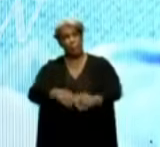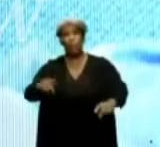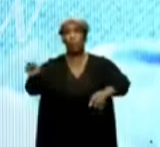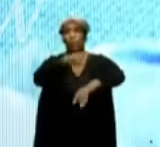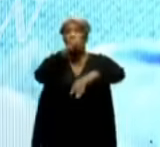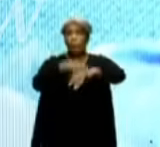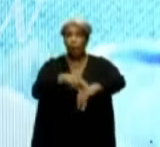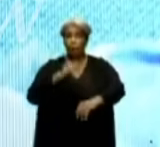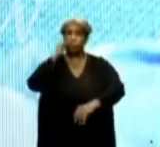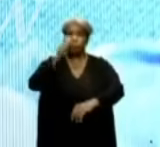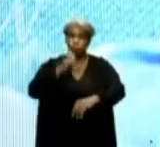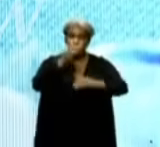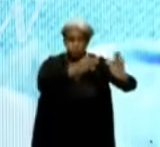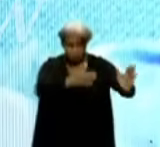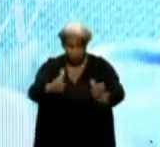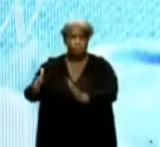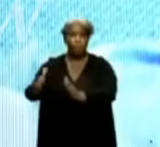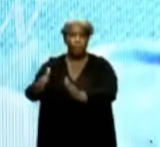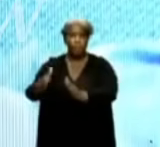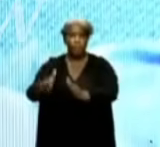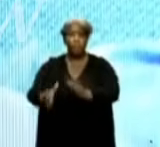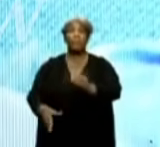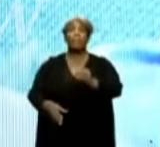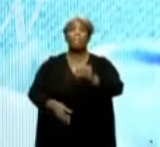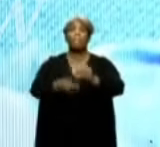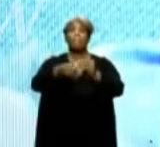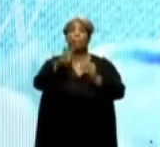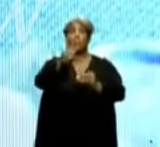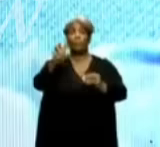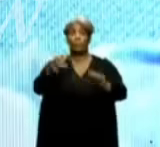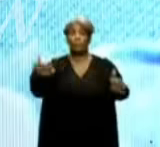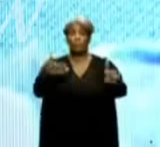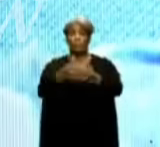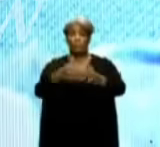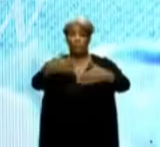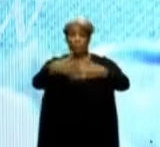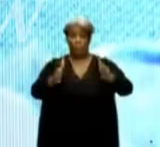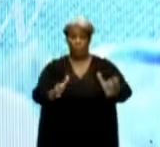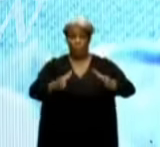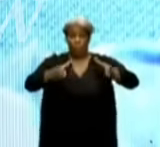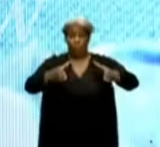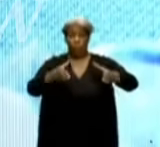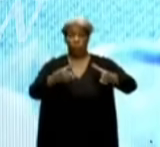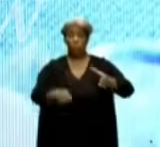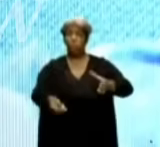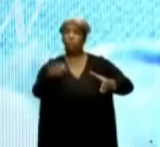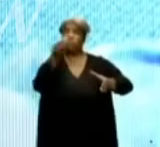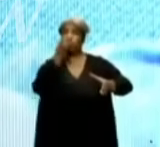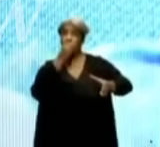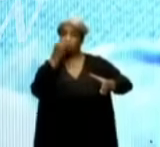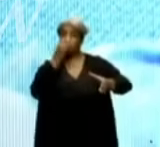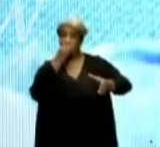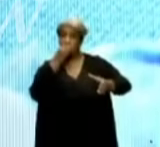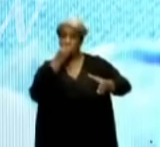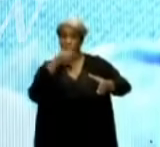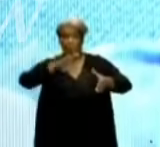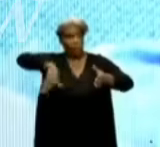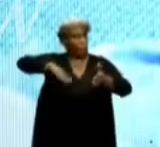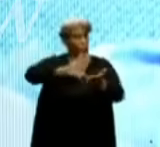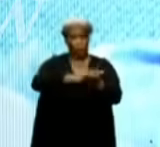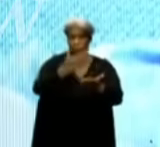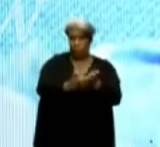la actualidad. Y también 400.000 kits navideños, los mismos comedores económicos, de raciones crudas,